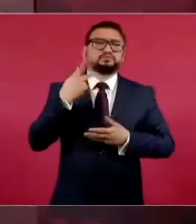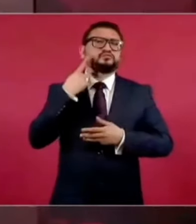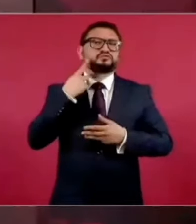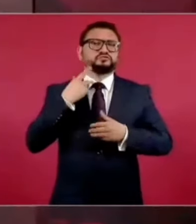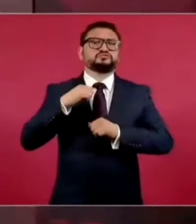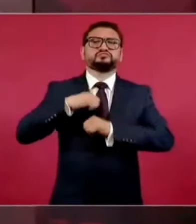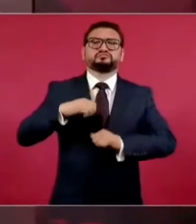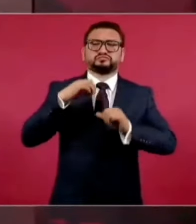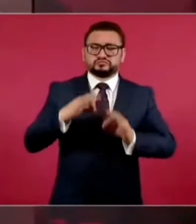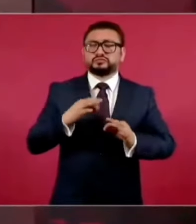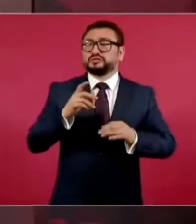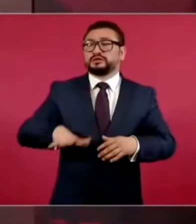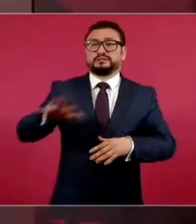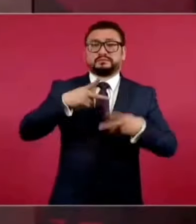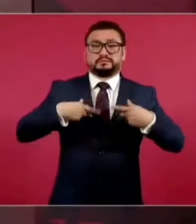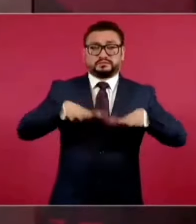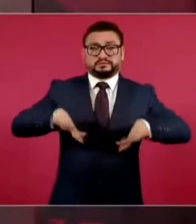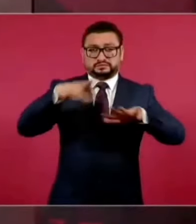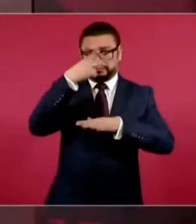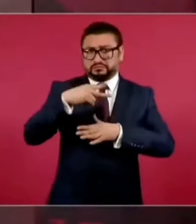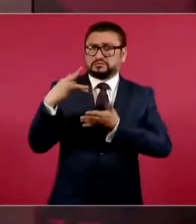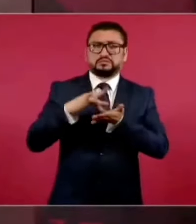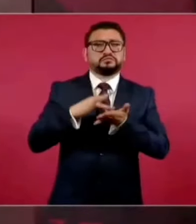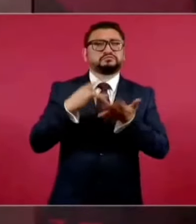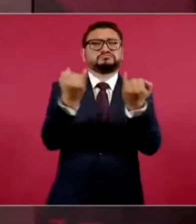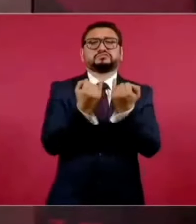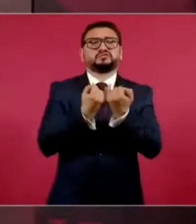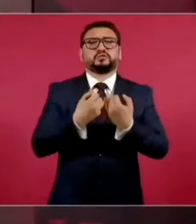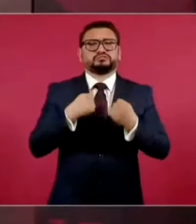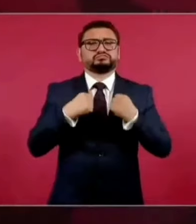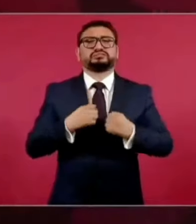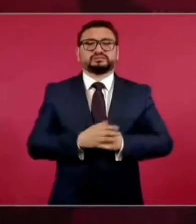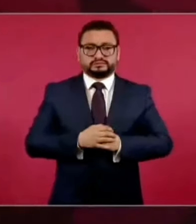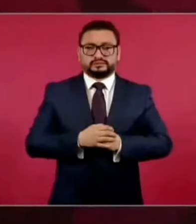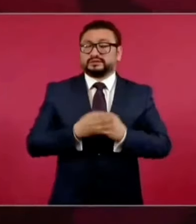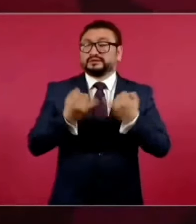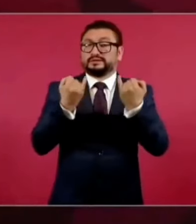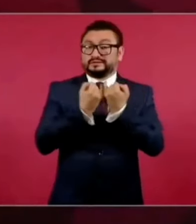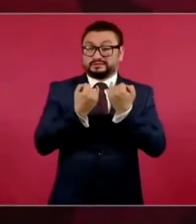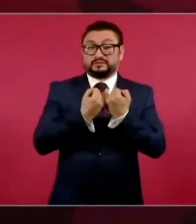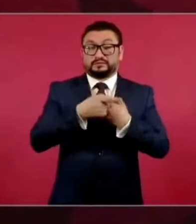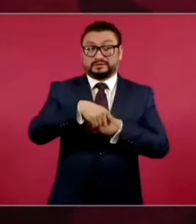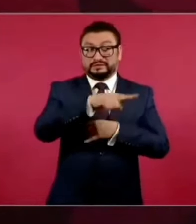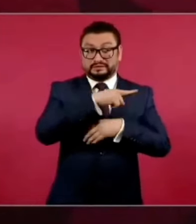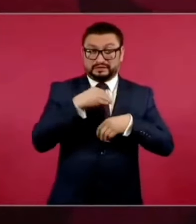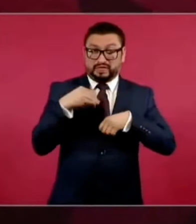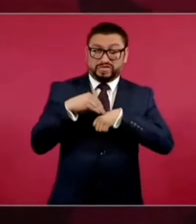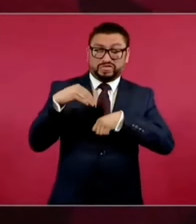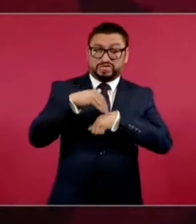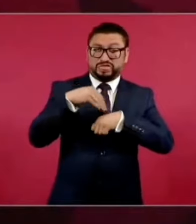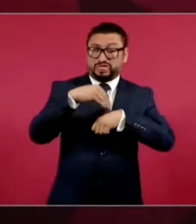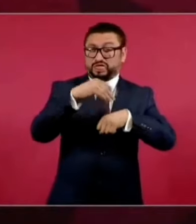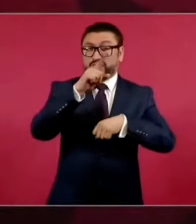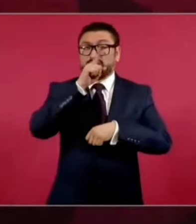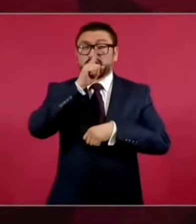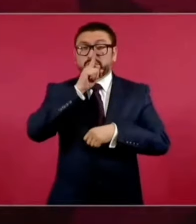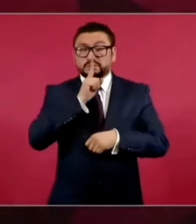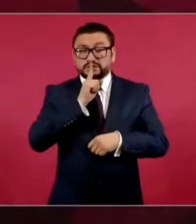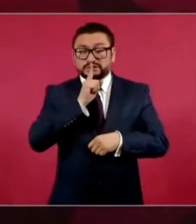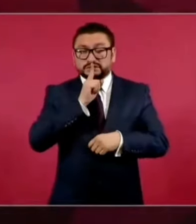de los ciudadanos. Además, la mentira es